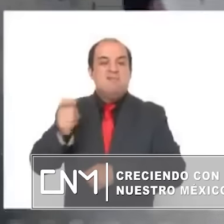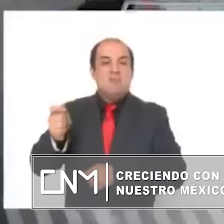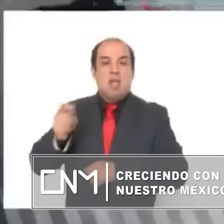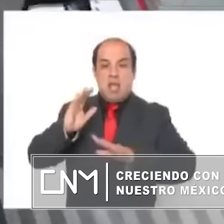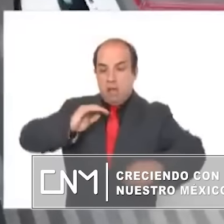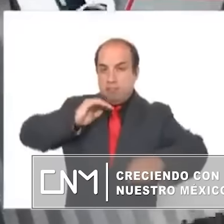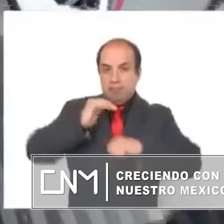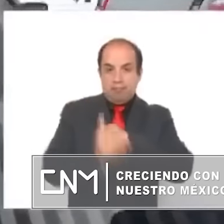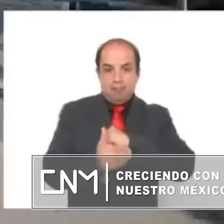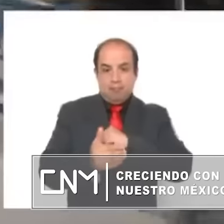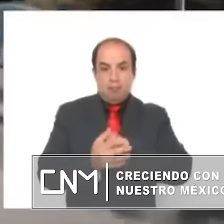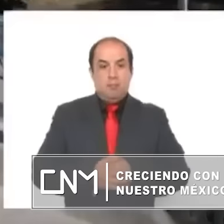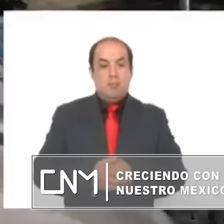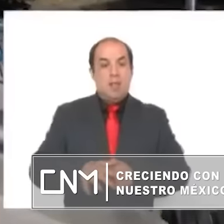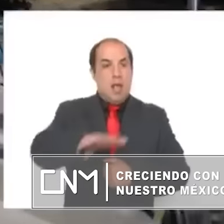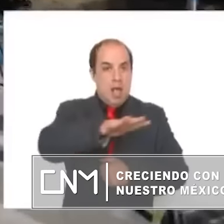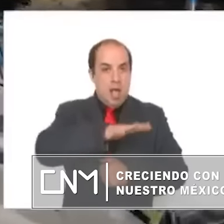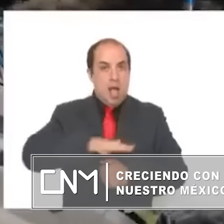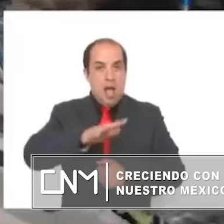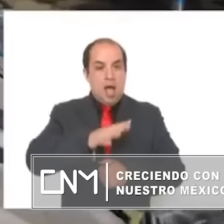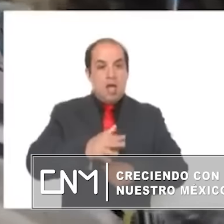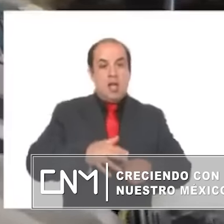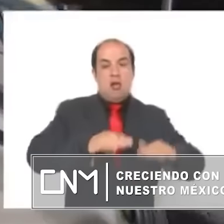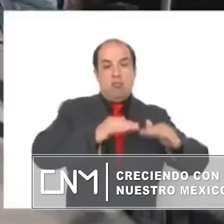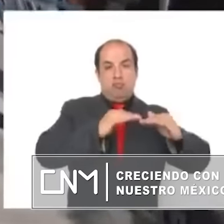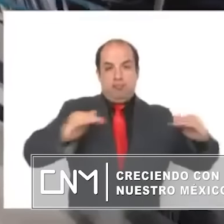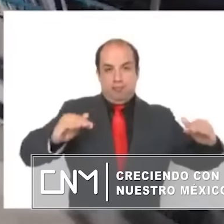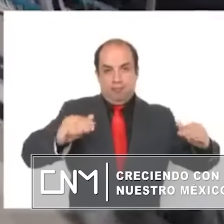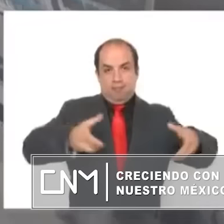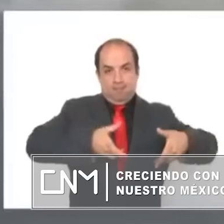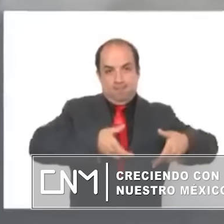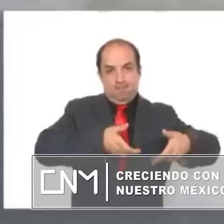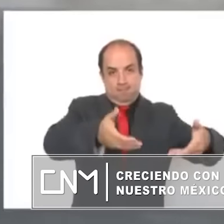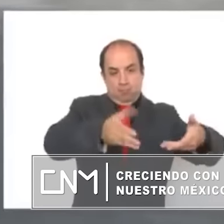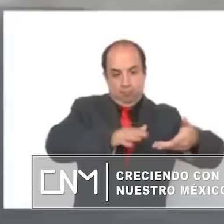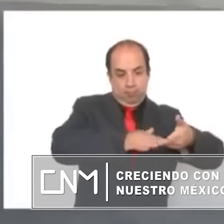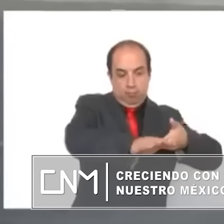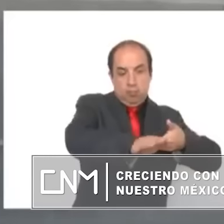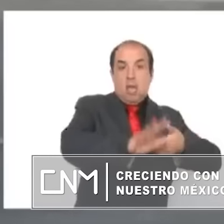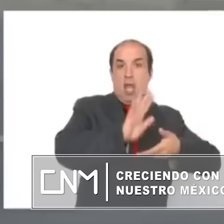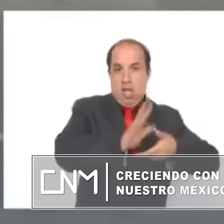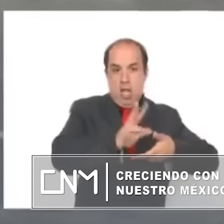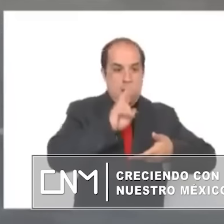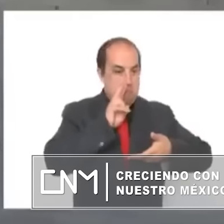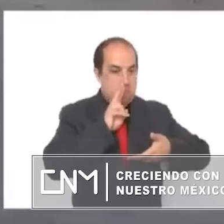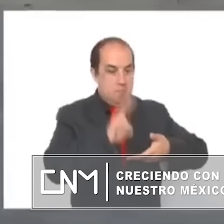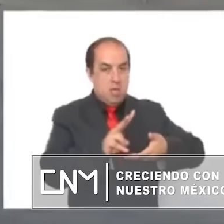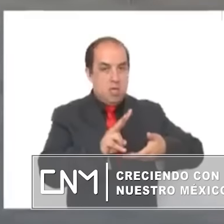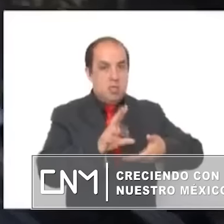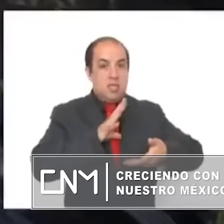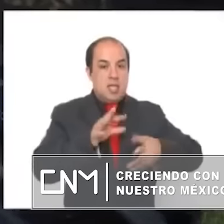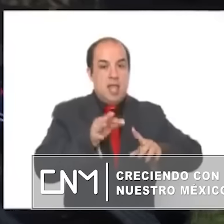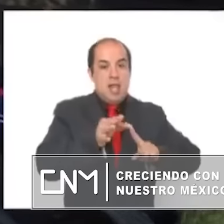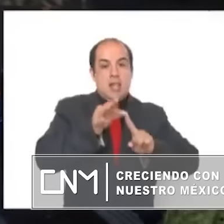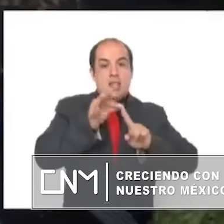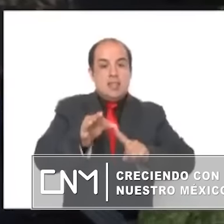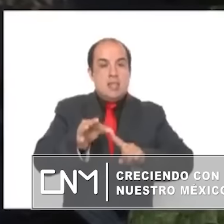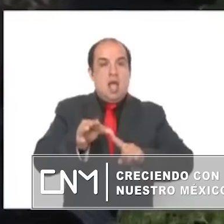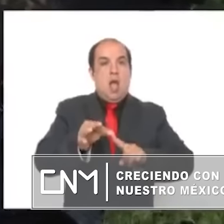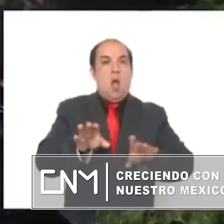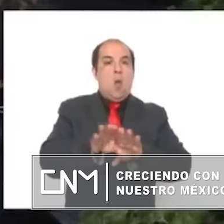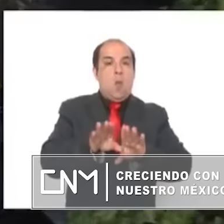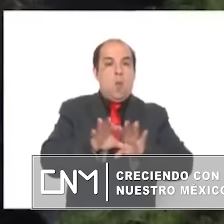ya concluimos las partes de concreto hidráulico y como ven ya estamos en la guía podotáctil